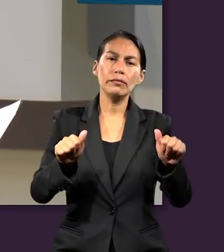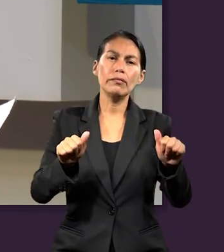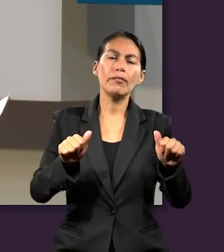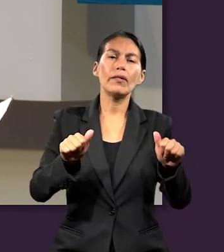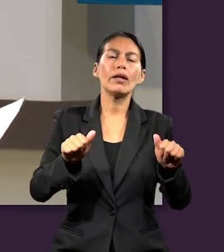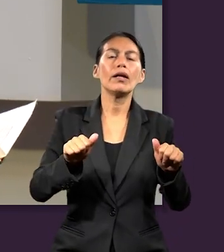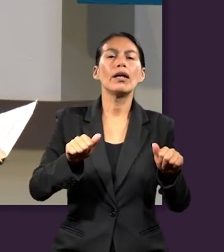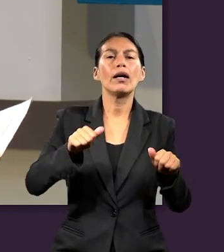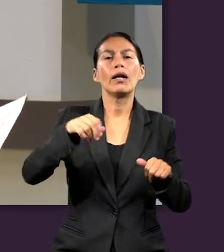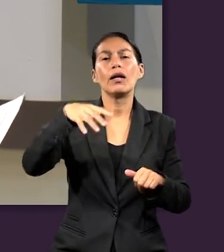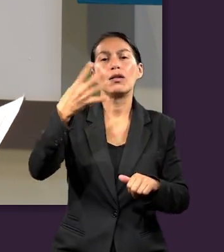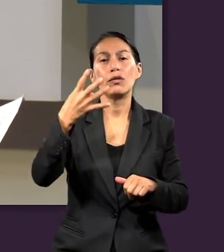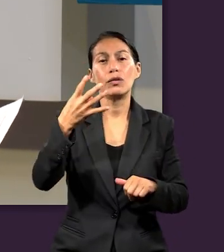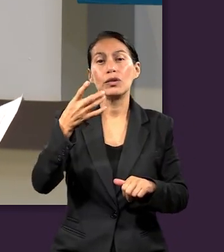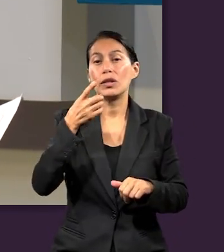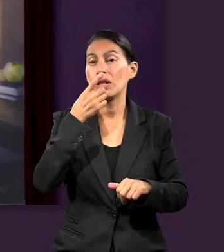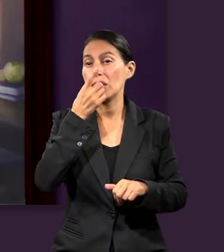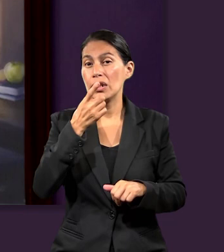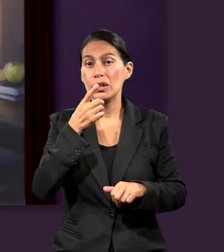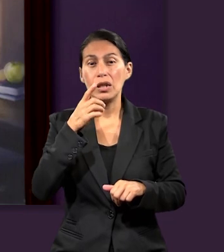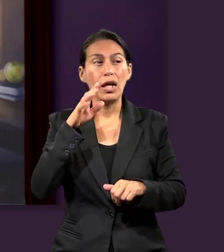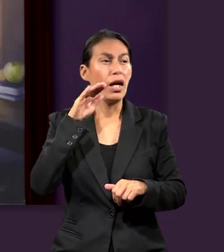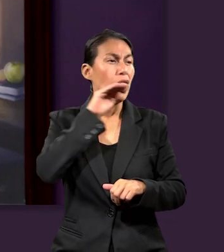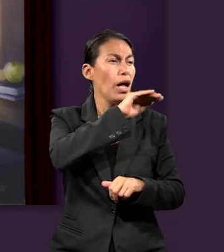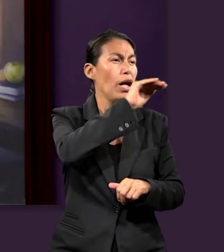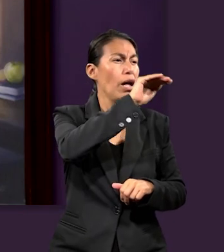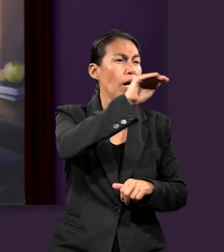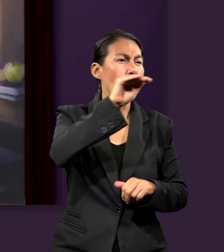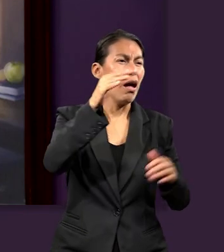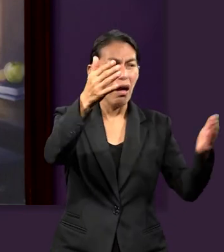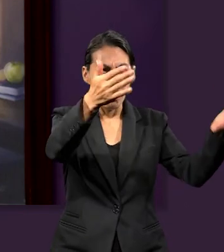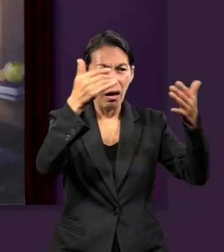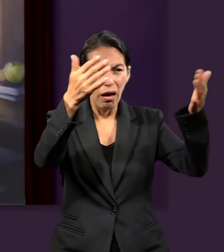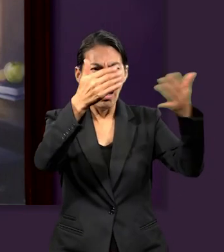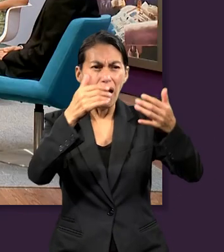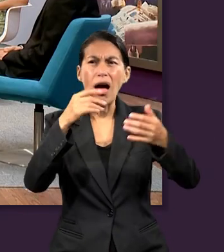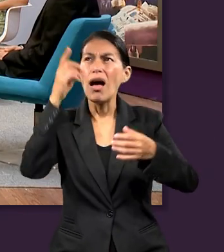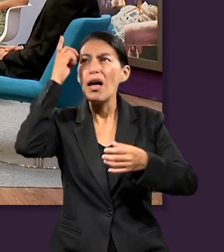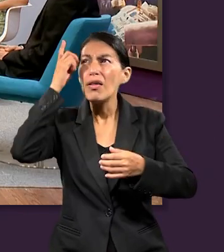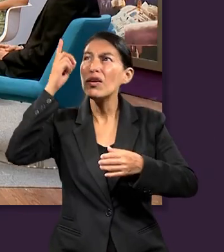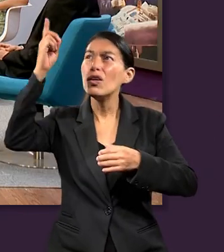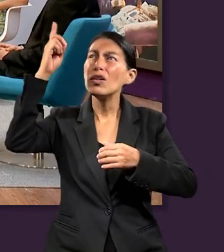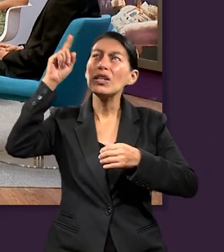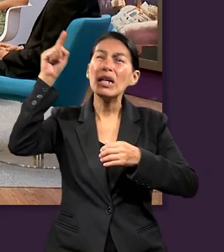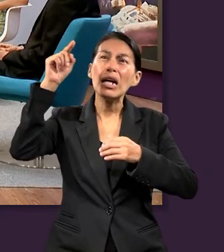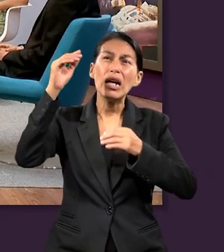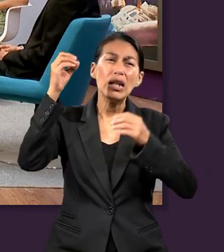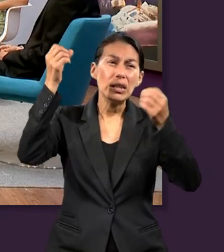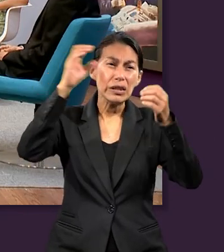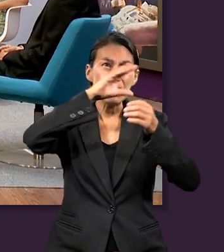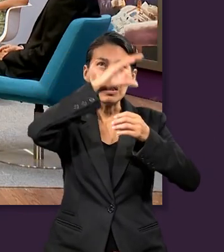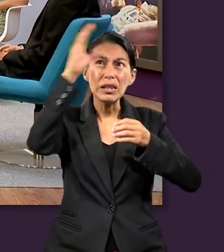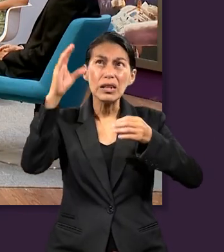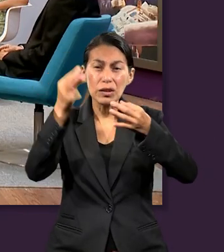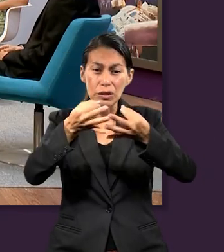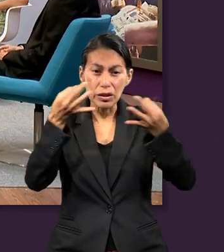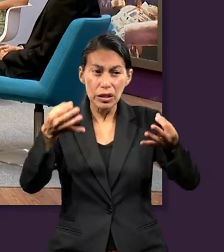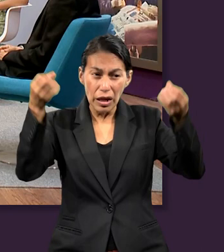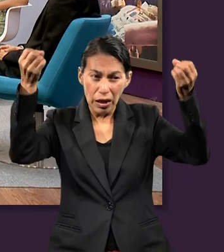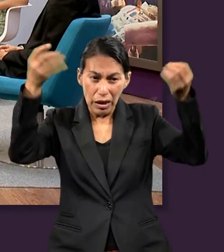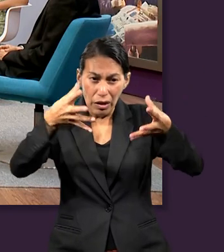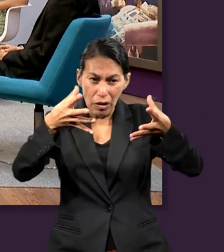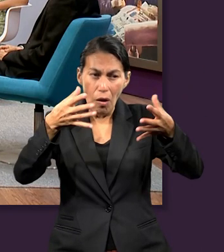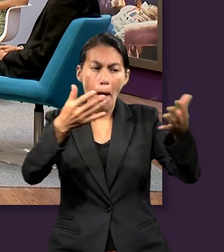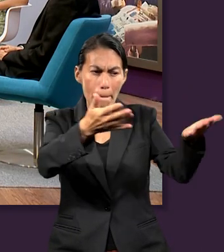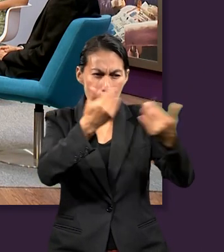hace un llamado adorar al creador de los cielos y la Tierra así que prácticamente el sello de Dios está